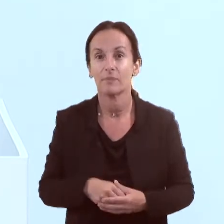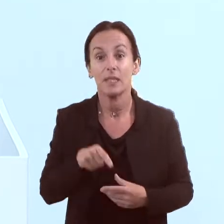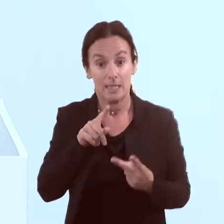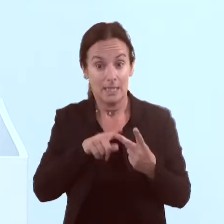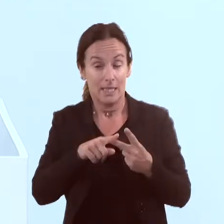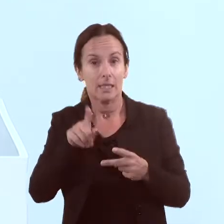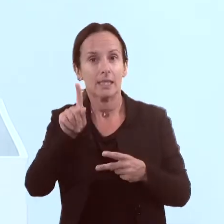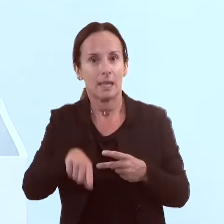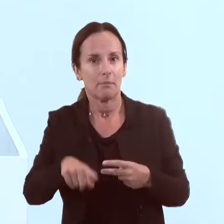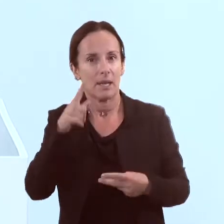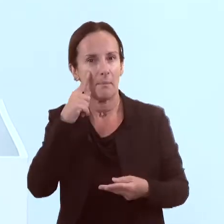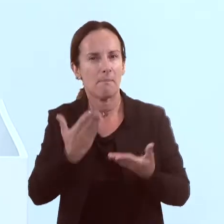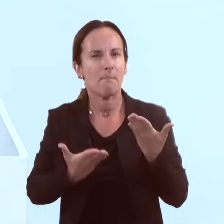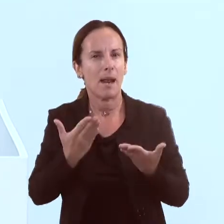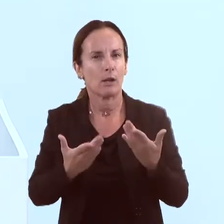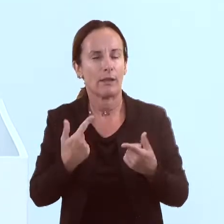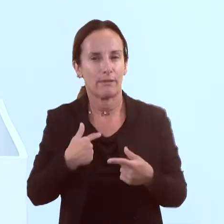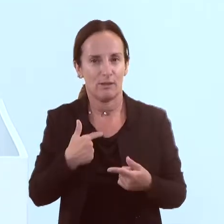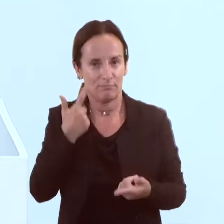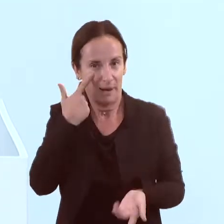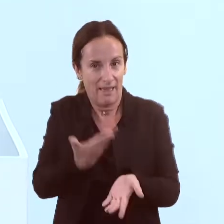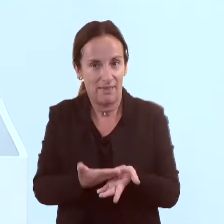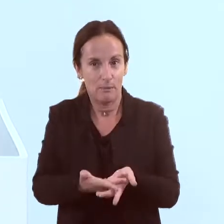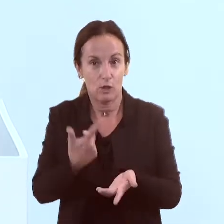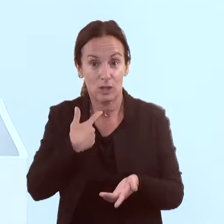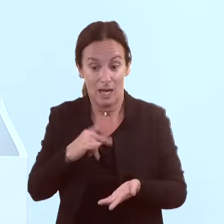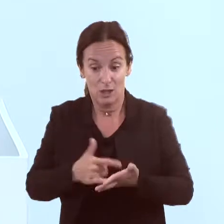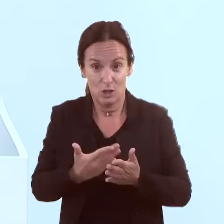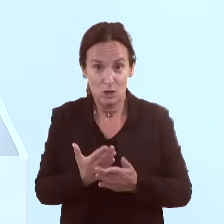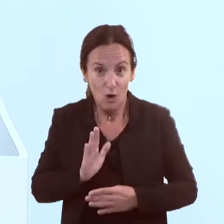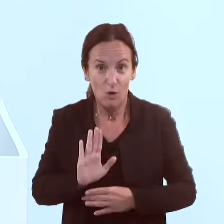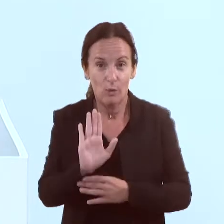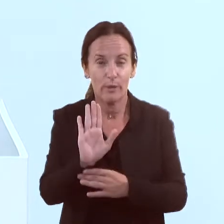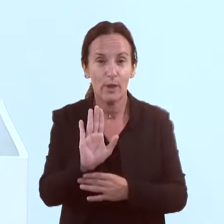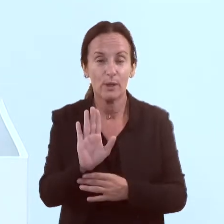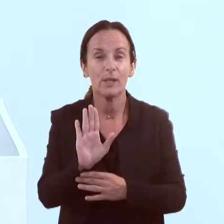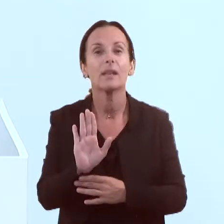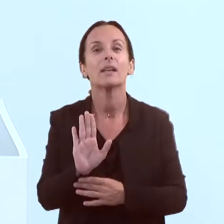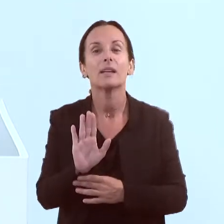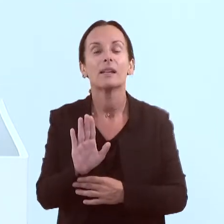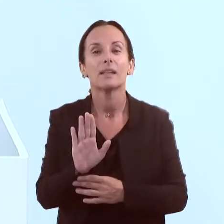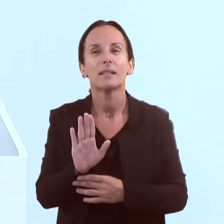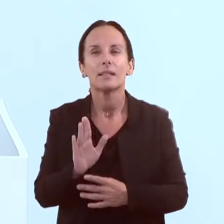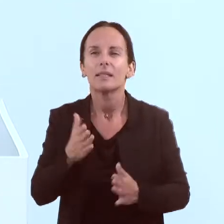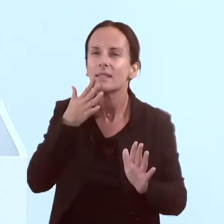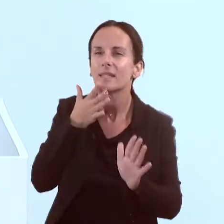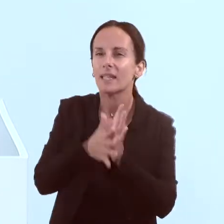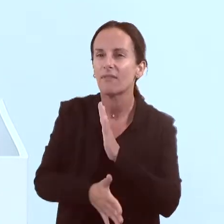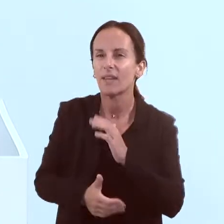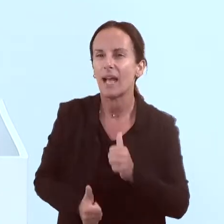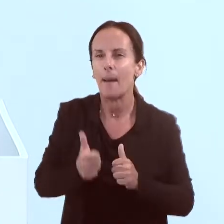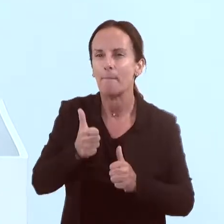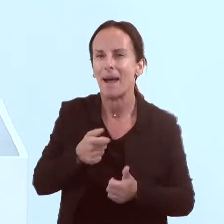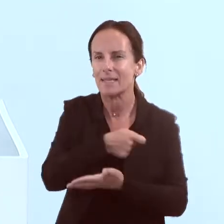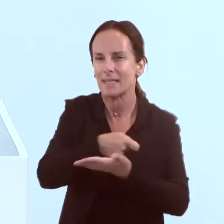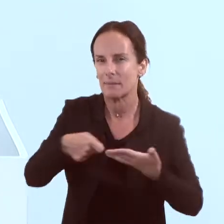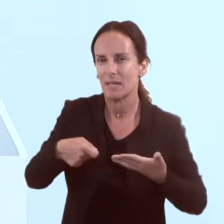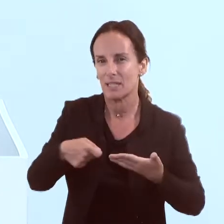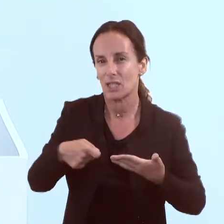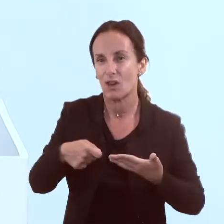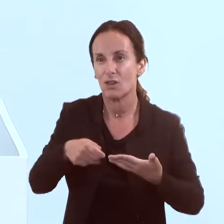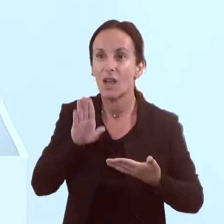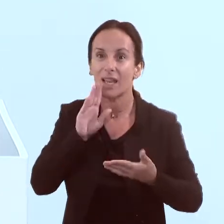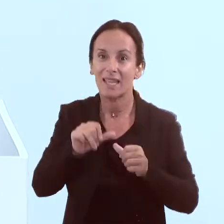tratando de demostrar que estas soluciones que ponemos encima de la mesa no son o no implican una mayor inversión que el sistema